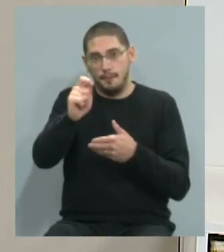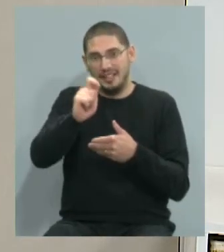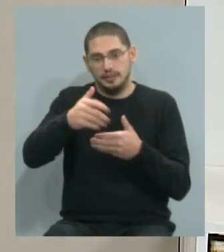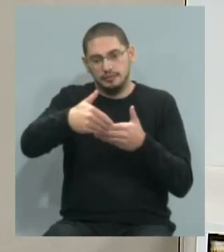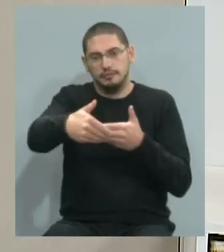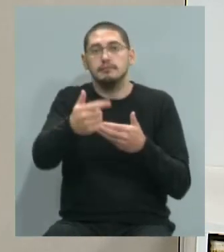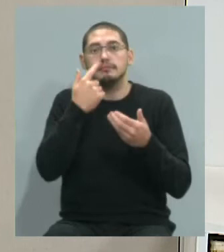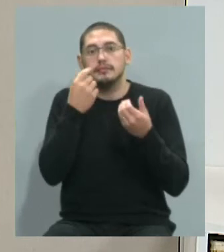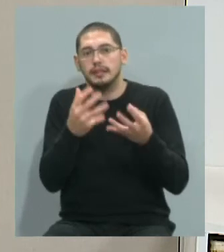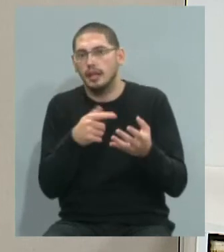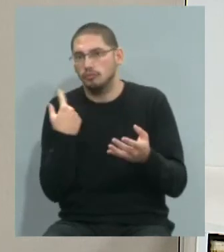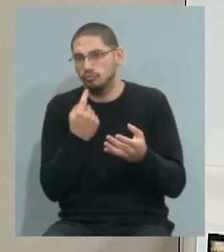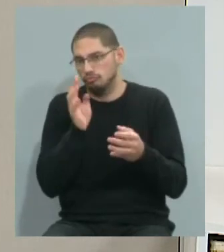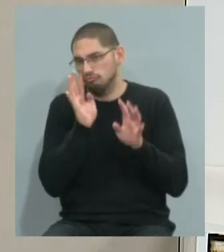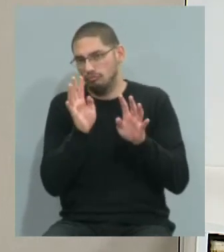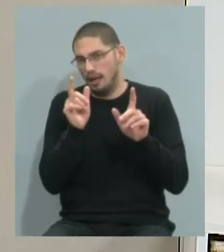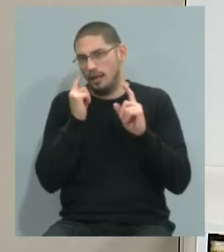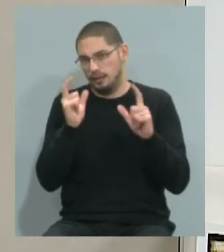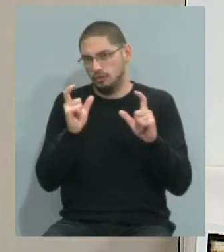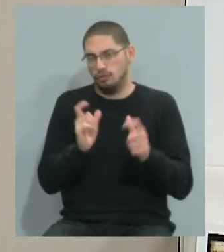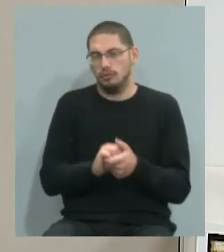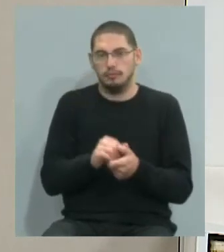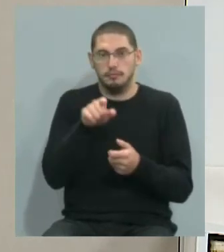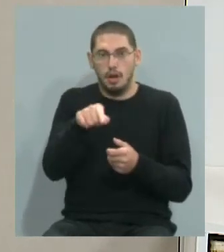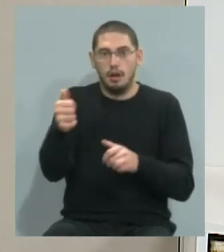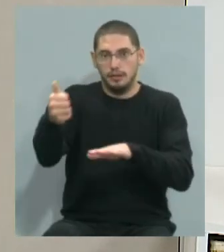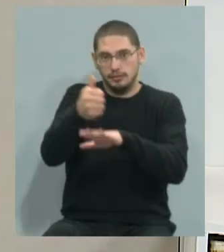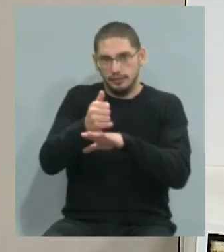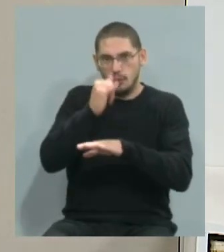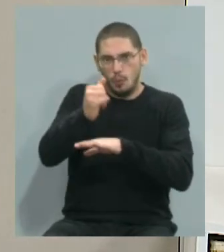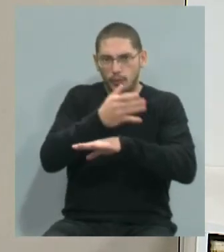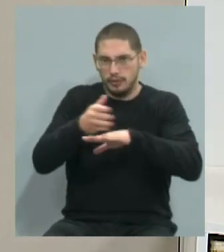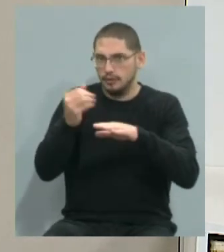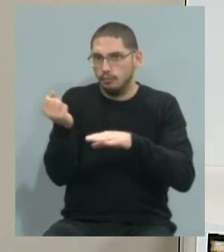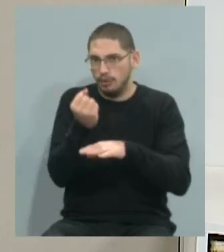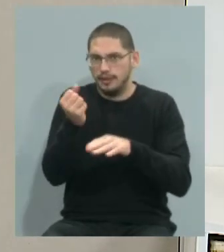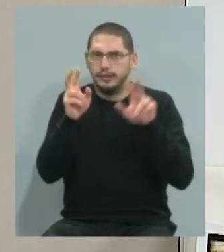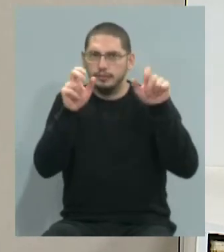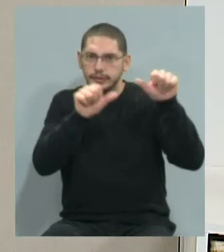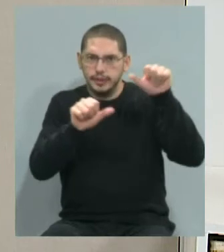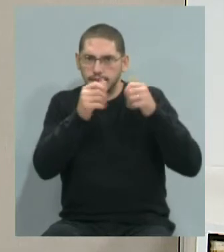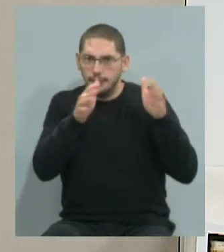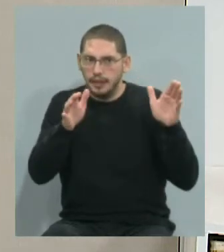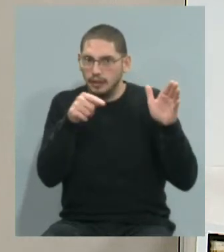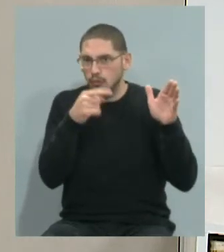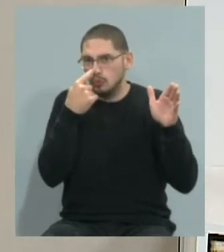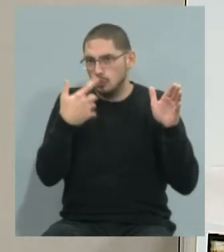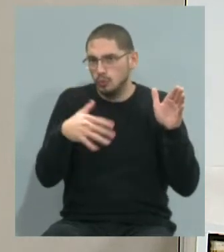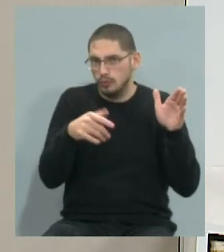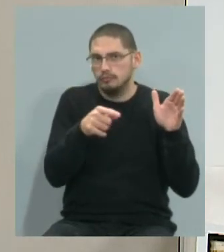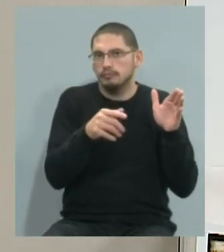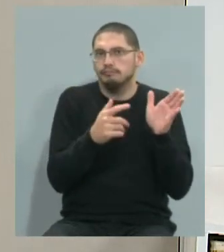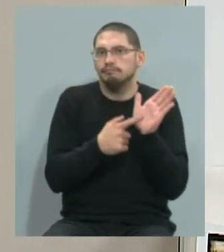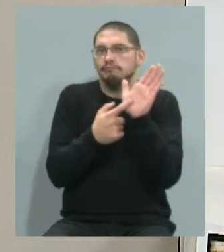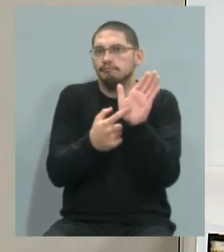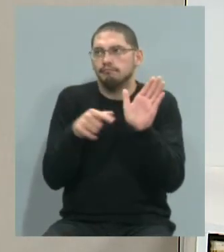bueno, entender que esto es sumamente importante nos parecía, y de alguna manera conocer un poquito más de qué se trata nos parecía sumamente interesante para